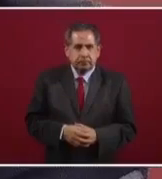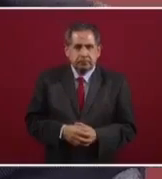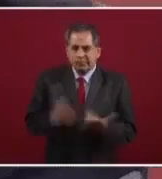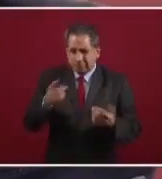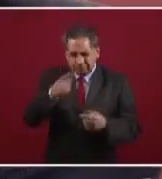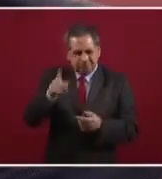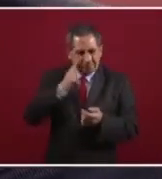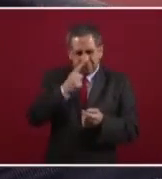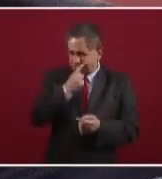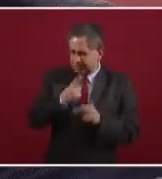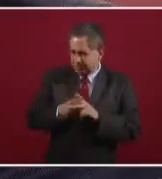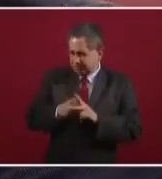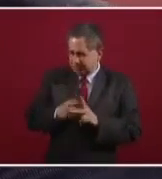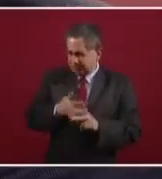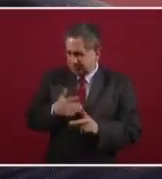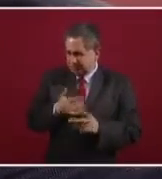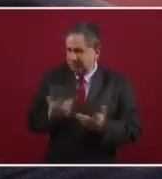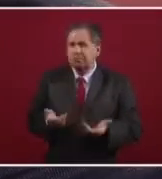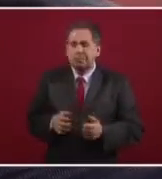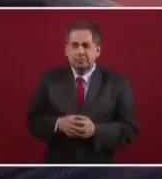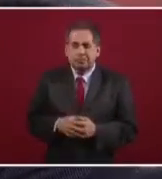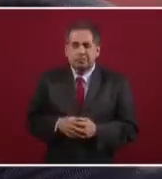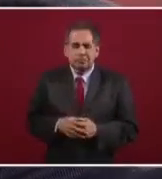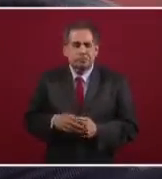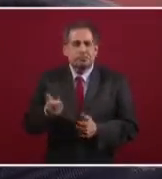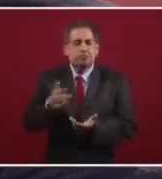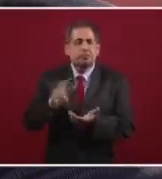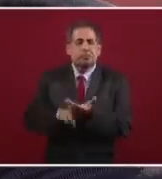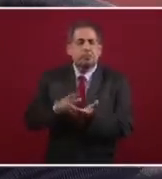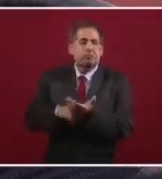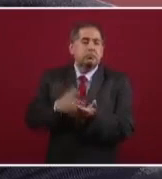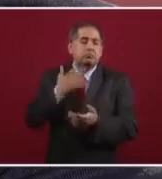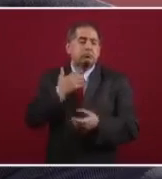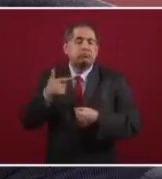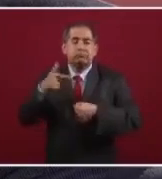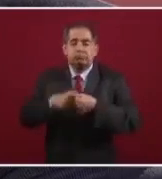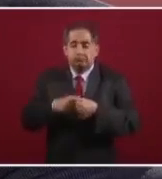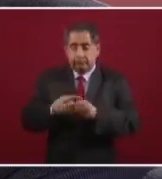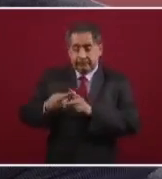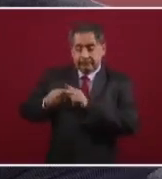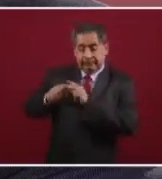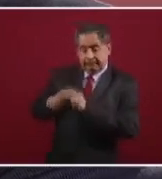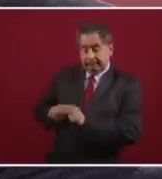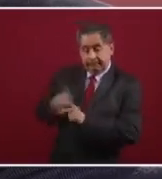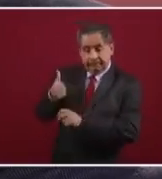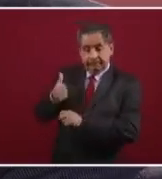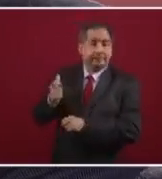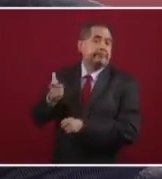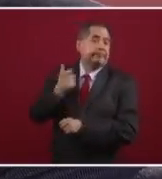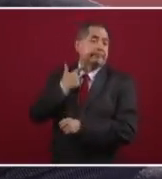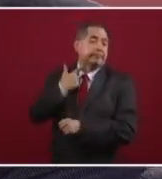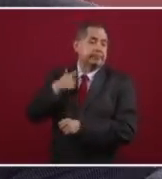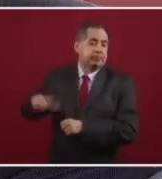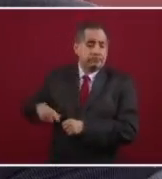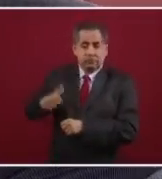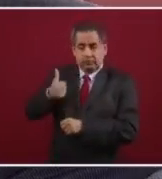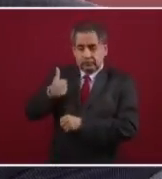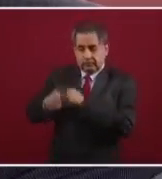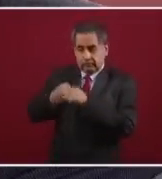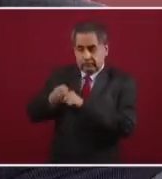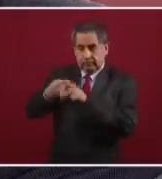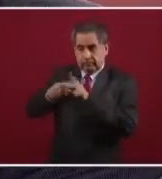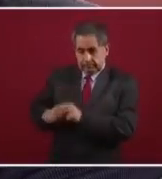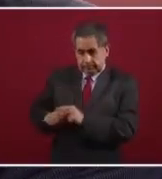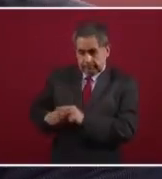Hagan la cuenta de cuánto costaba la gasolina al inicio de